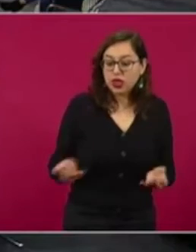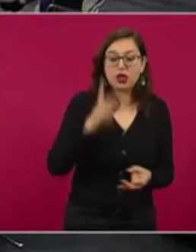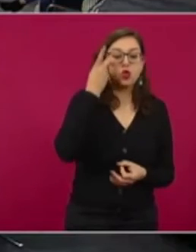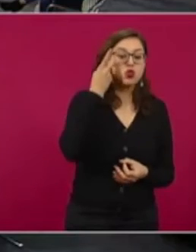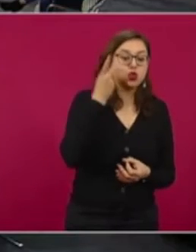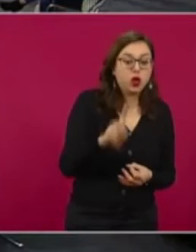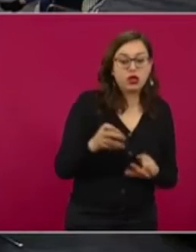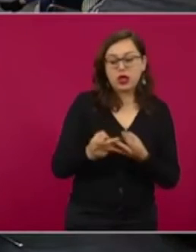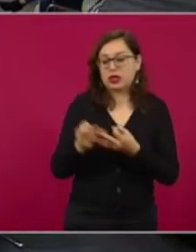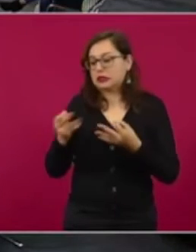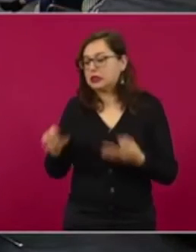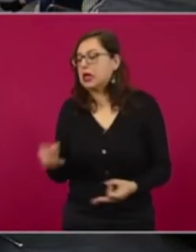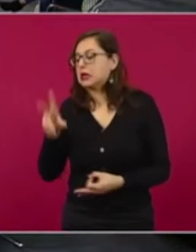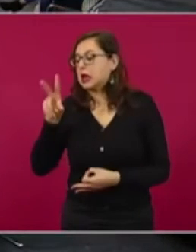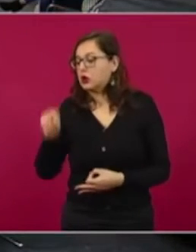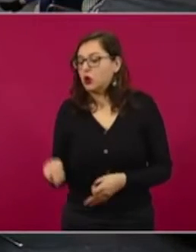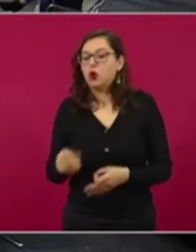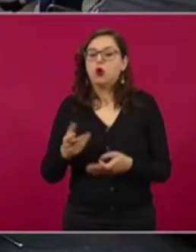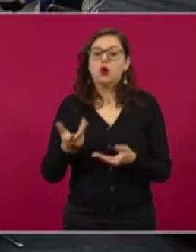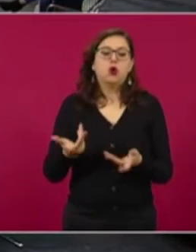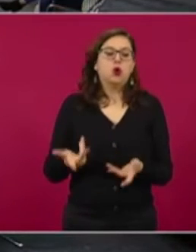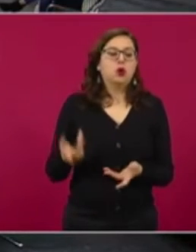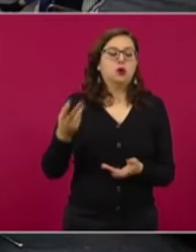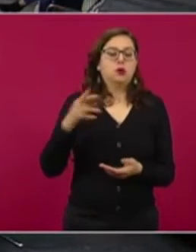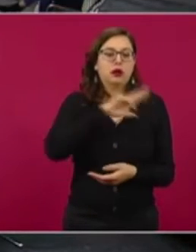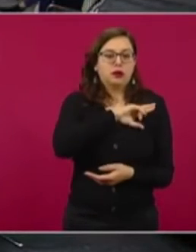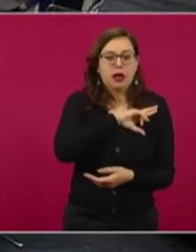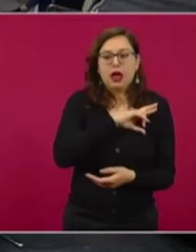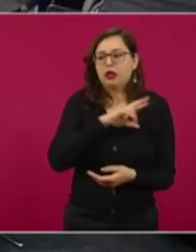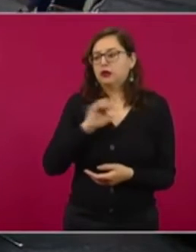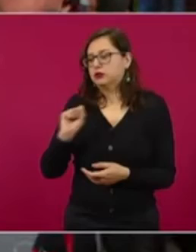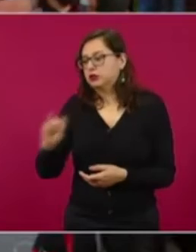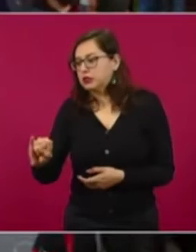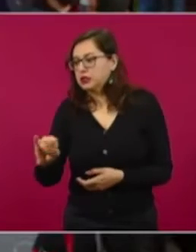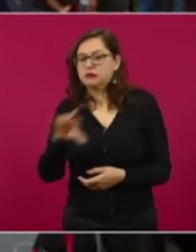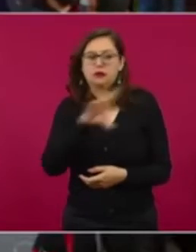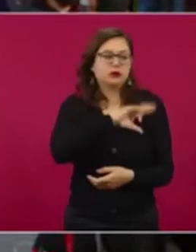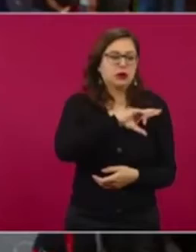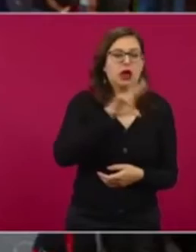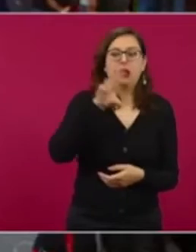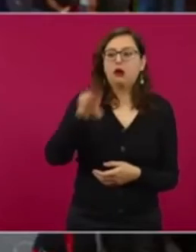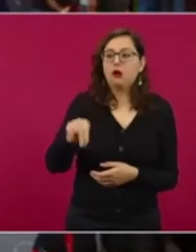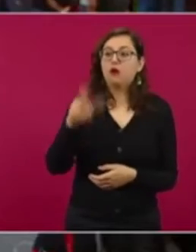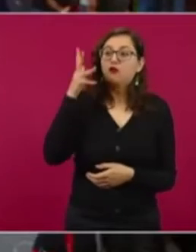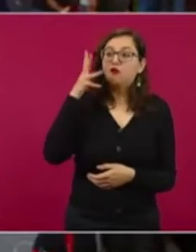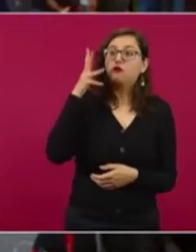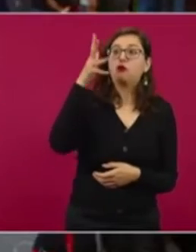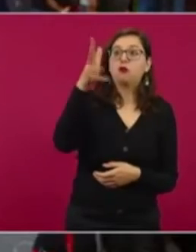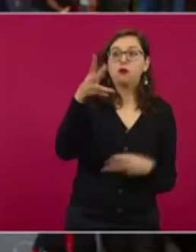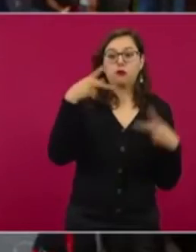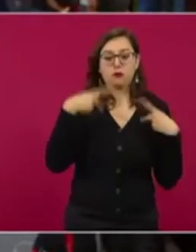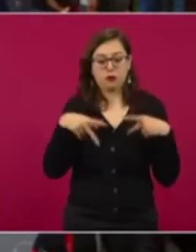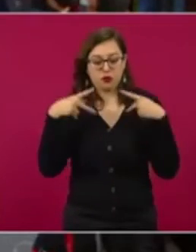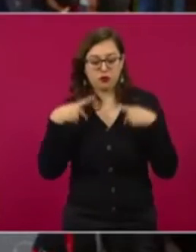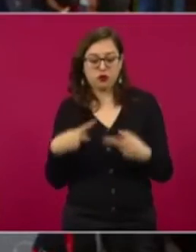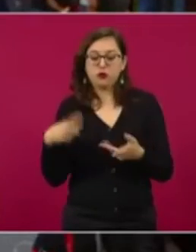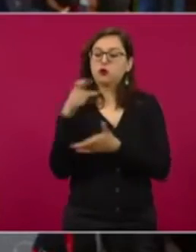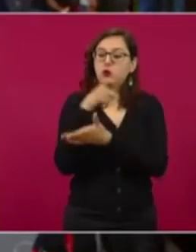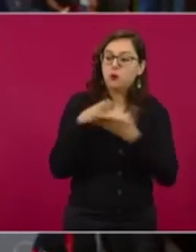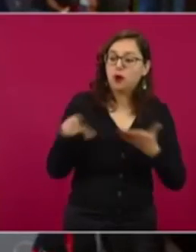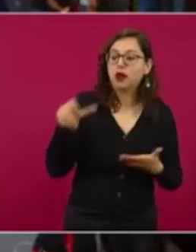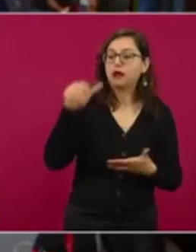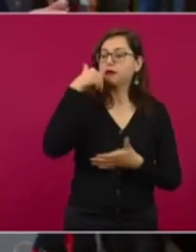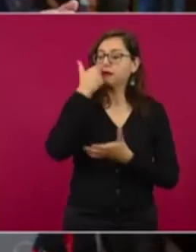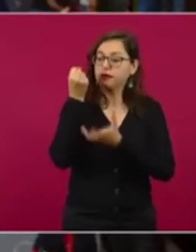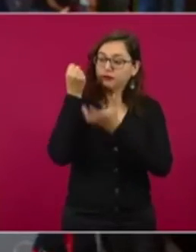privada y dónde es elegido, de modo de que ya los futuros compradores, los futuros inversionistas, las